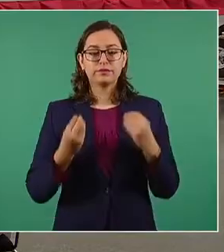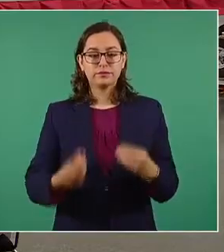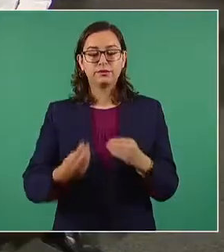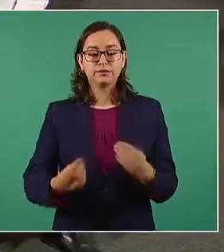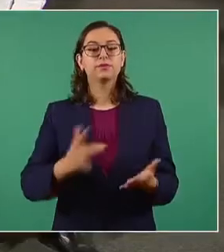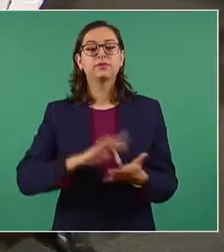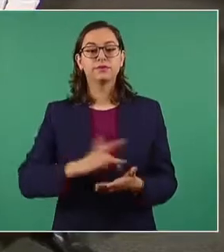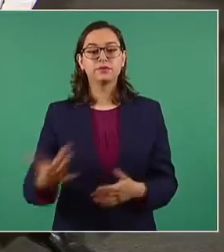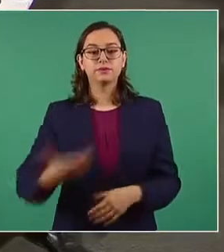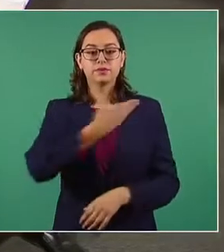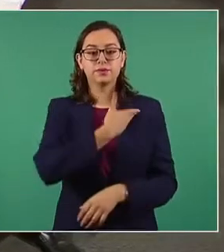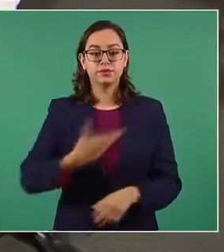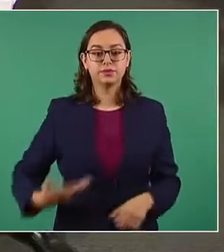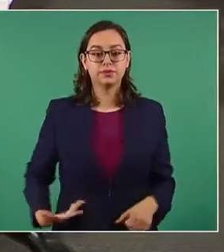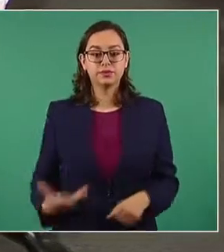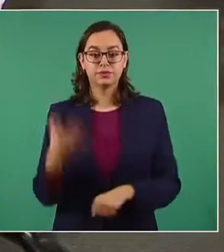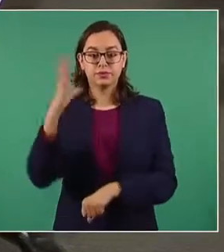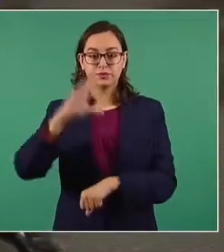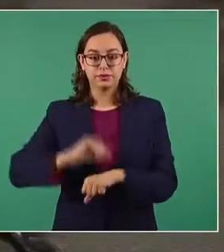presidente. Con su permiso.